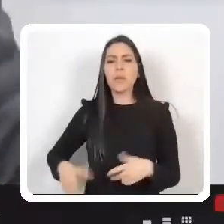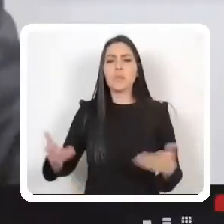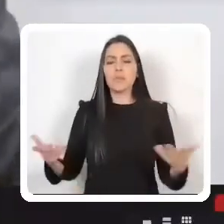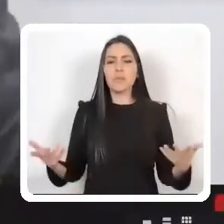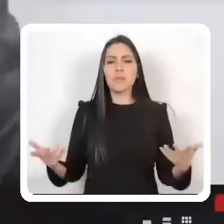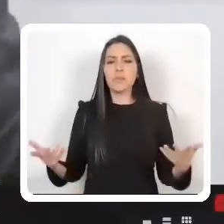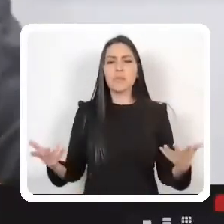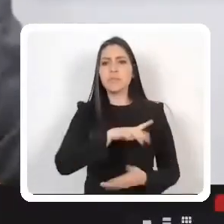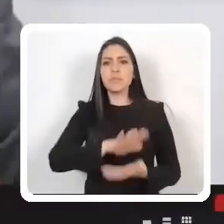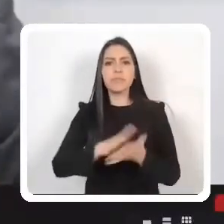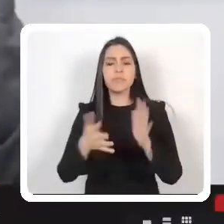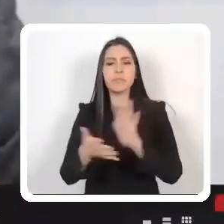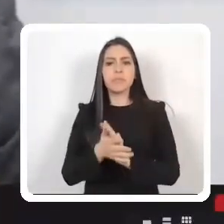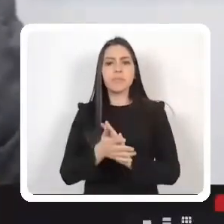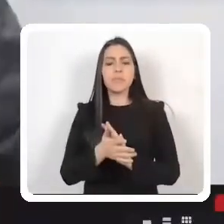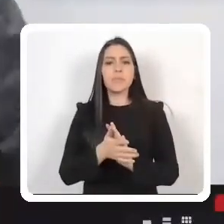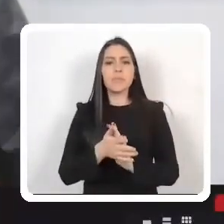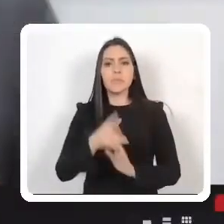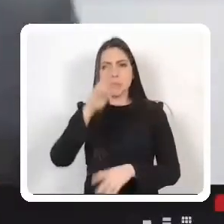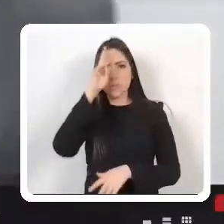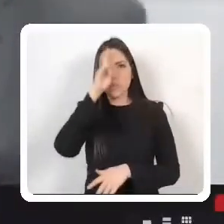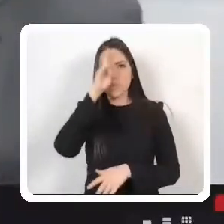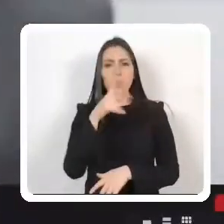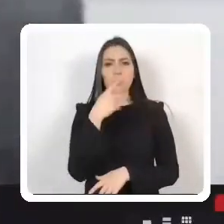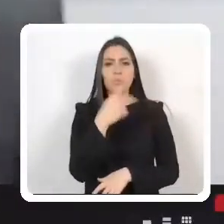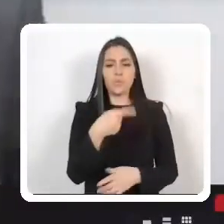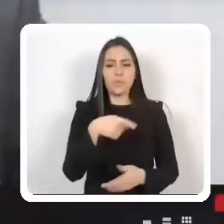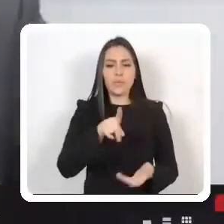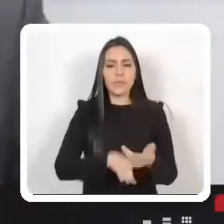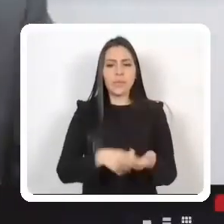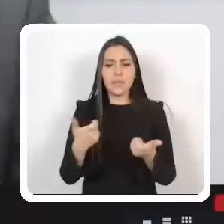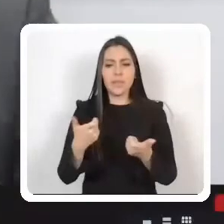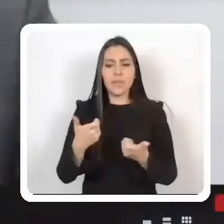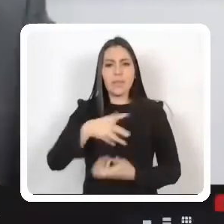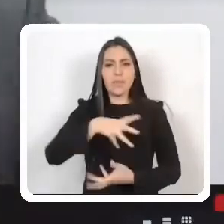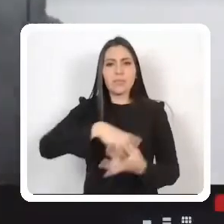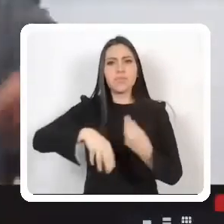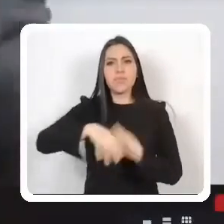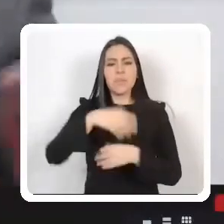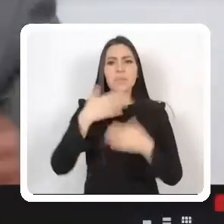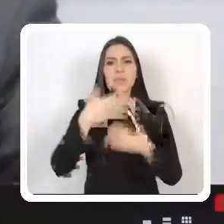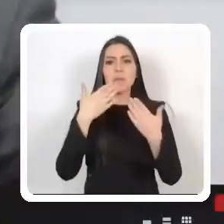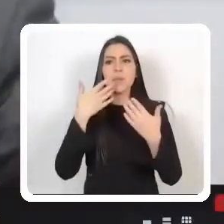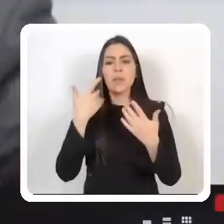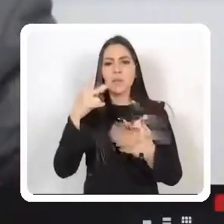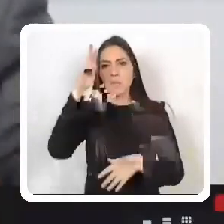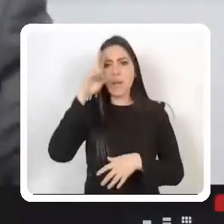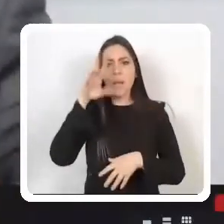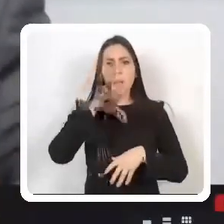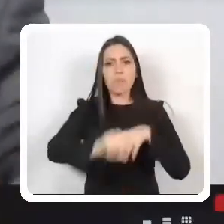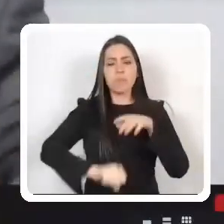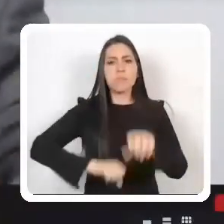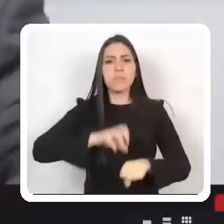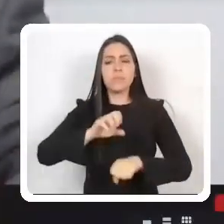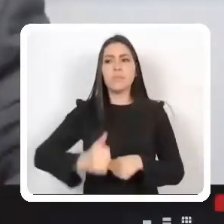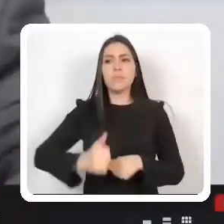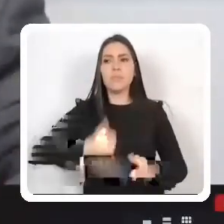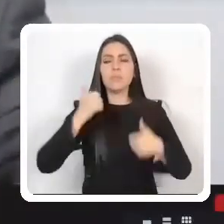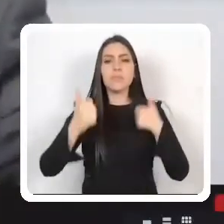su industria, su estructura financiera, y si a ello agregamos la carga impositiva